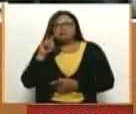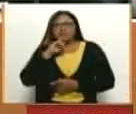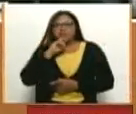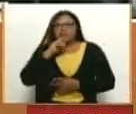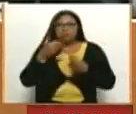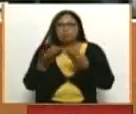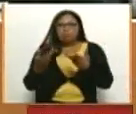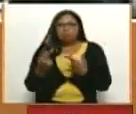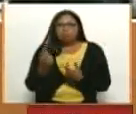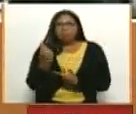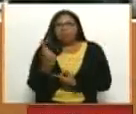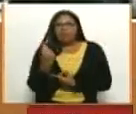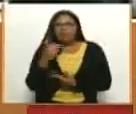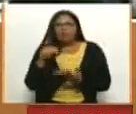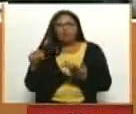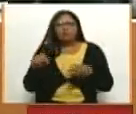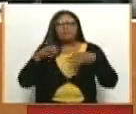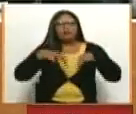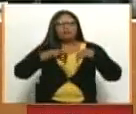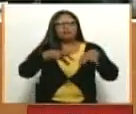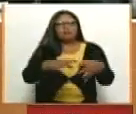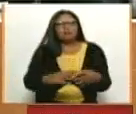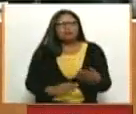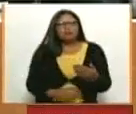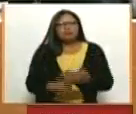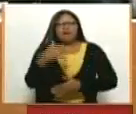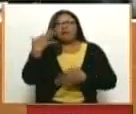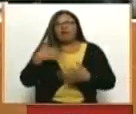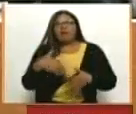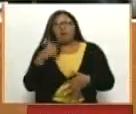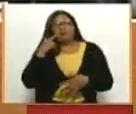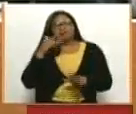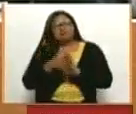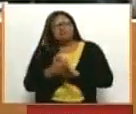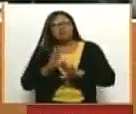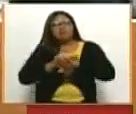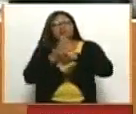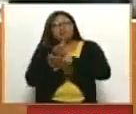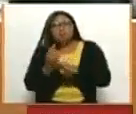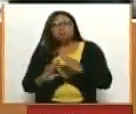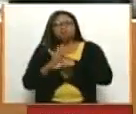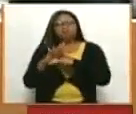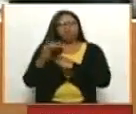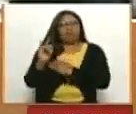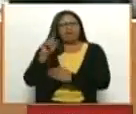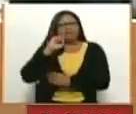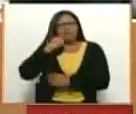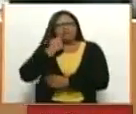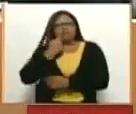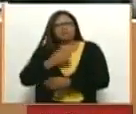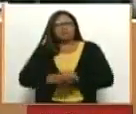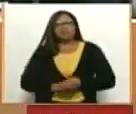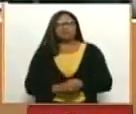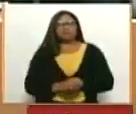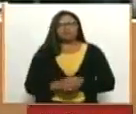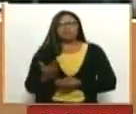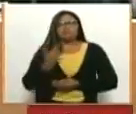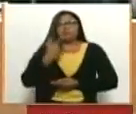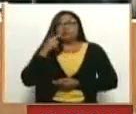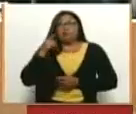los insumos que necesitan para la agricultura han aumentado de precio producto de las sanciones que se han planteado contra Rusia. Entonces,